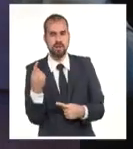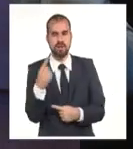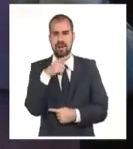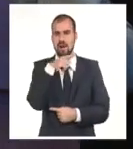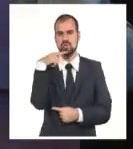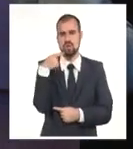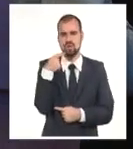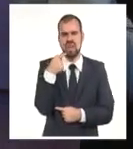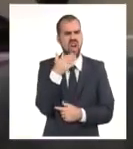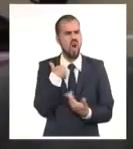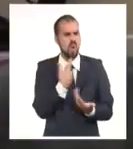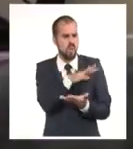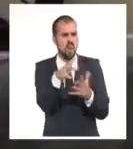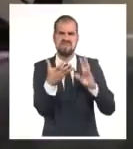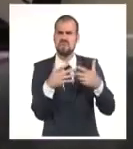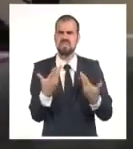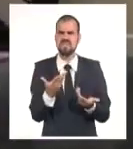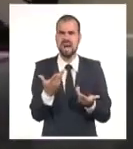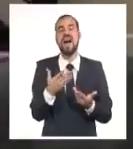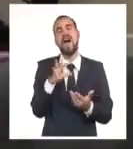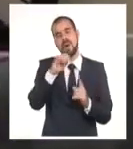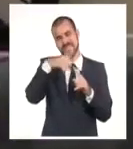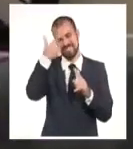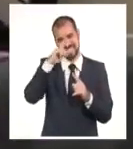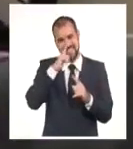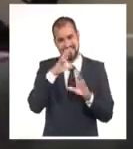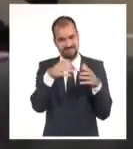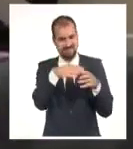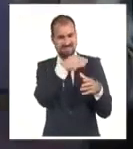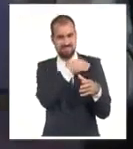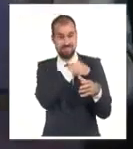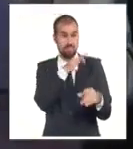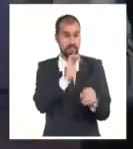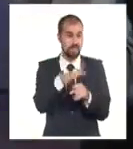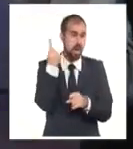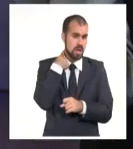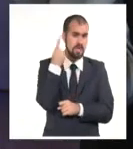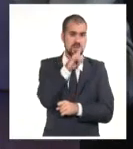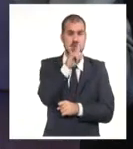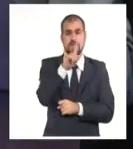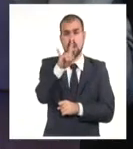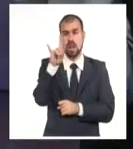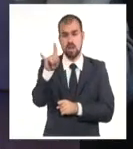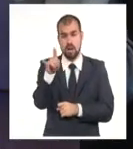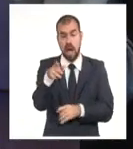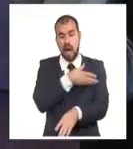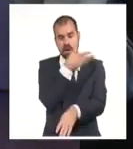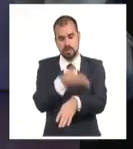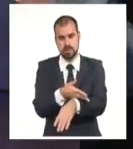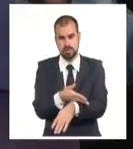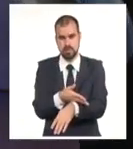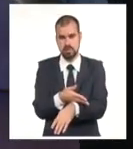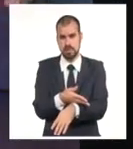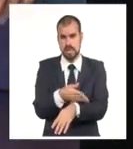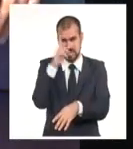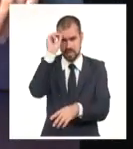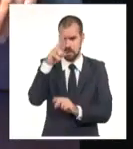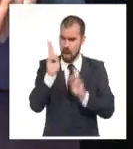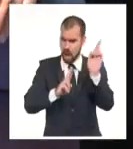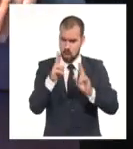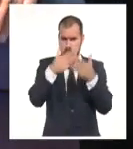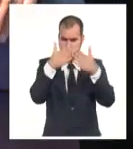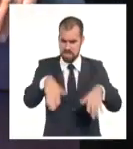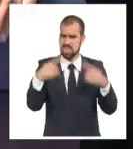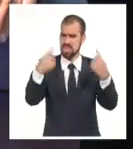OTAN hacia los países de Europa del Este desde 1999, obviando los compromisos que se asumieron por